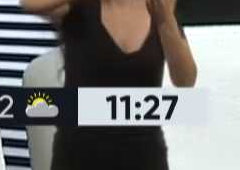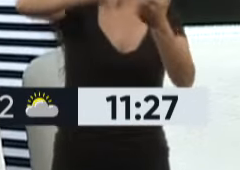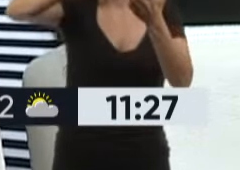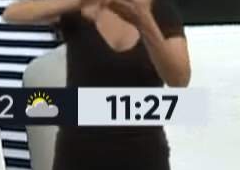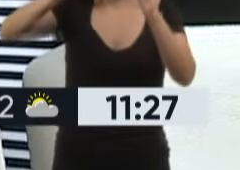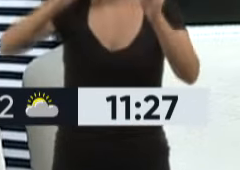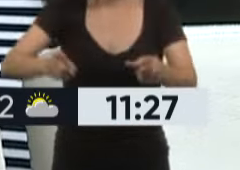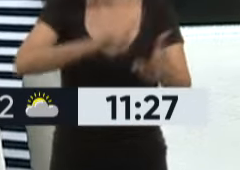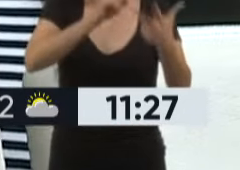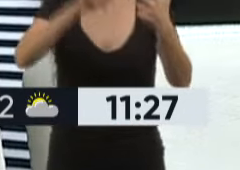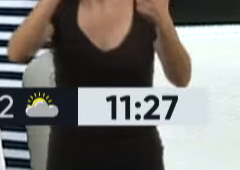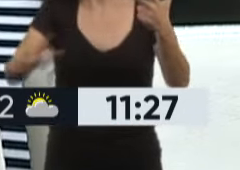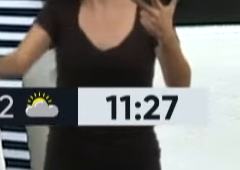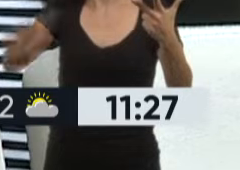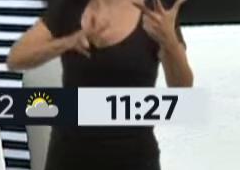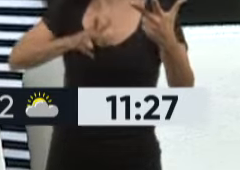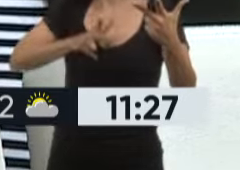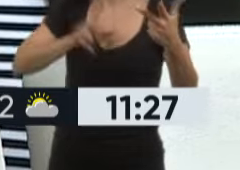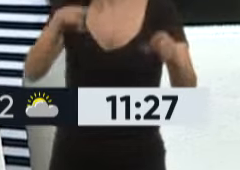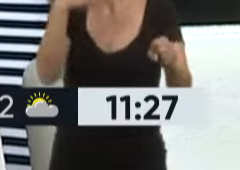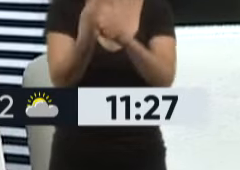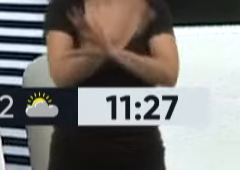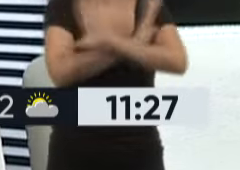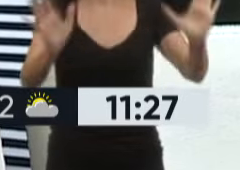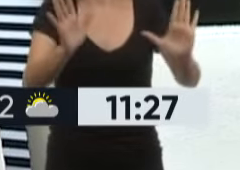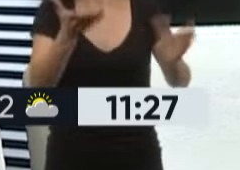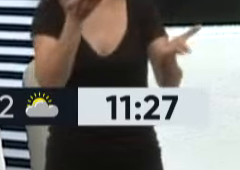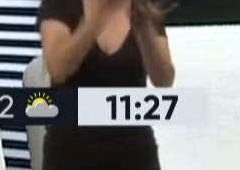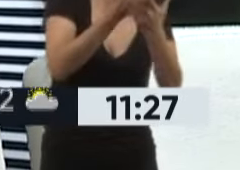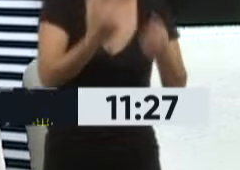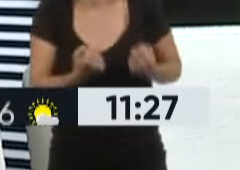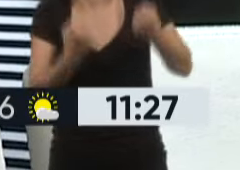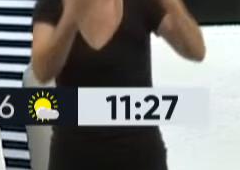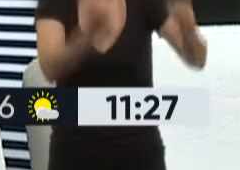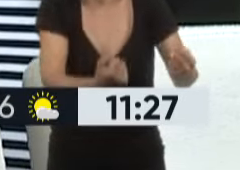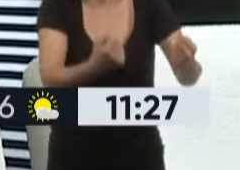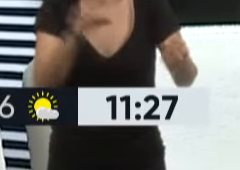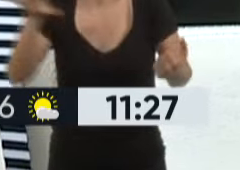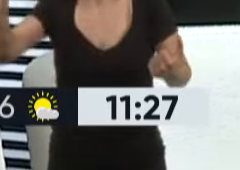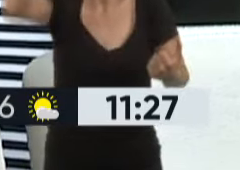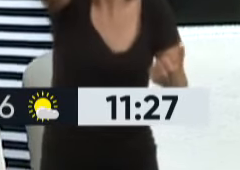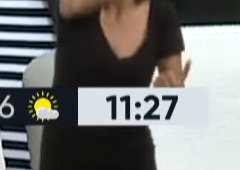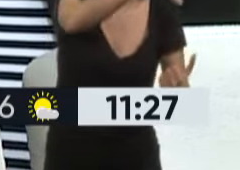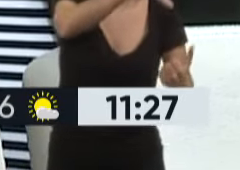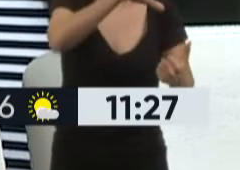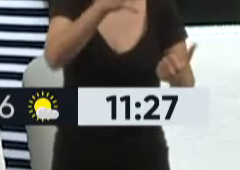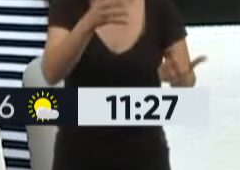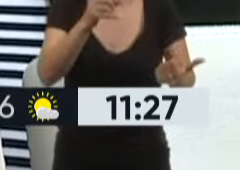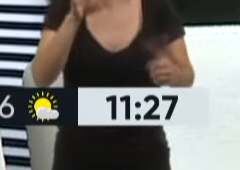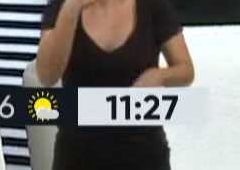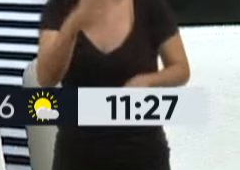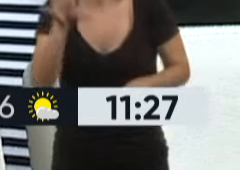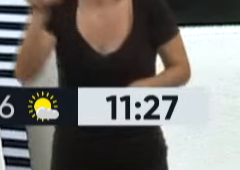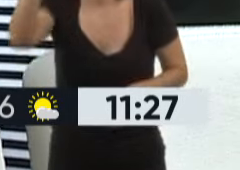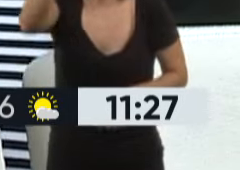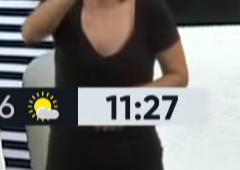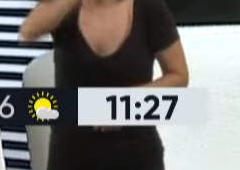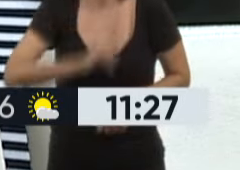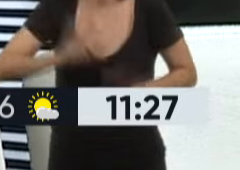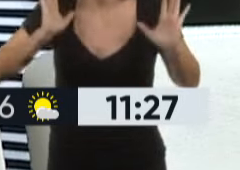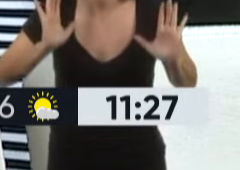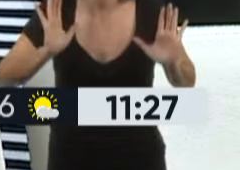también me dice que no se le puede pedir el mismo esfuerzo Plus a las provincias serias que mantienen